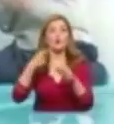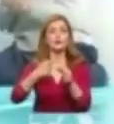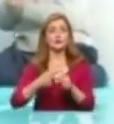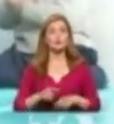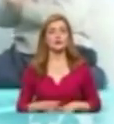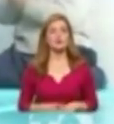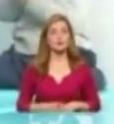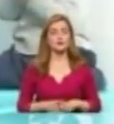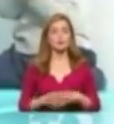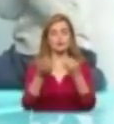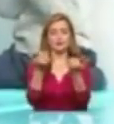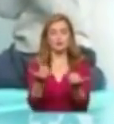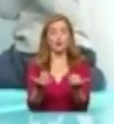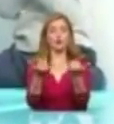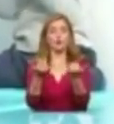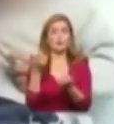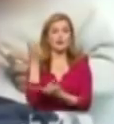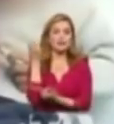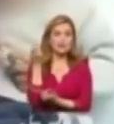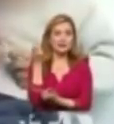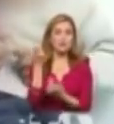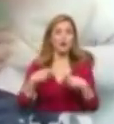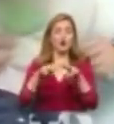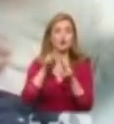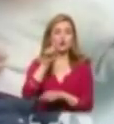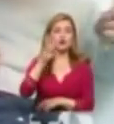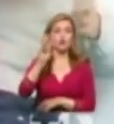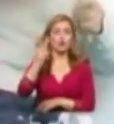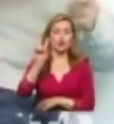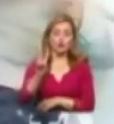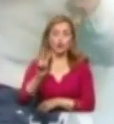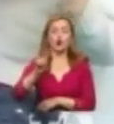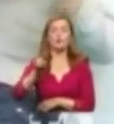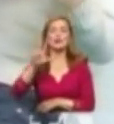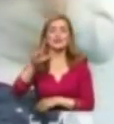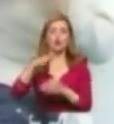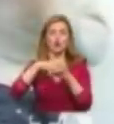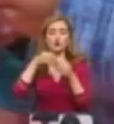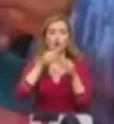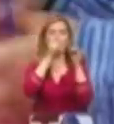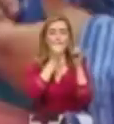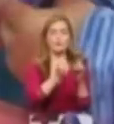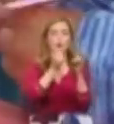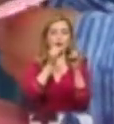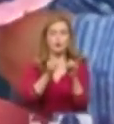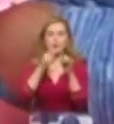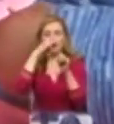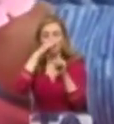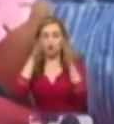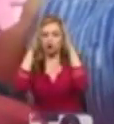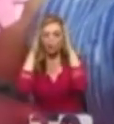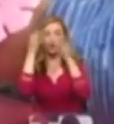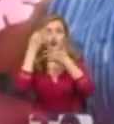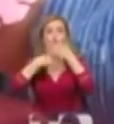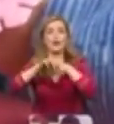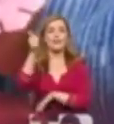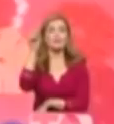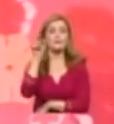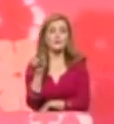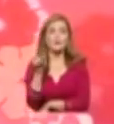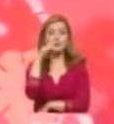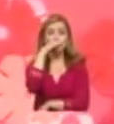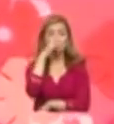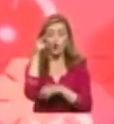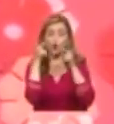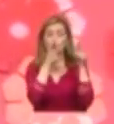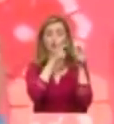la funcionaria, actualmente se destina 162,5 dólares para atender a cada niño y que en total son 10.000 los menores